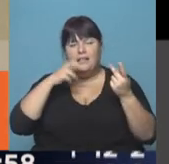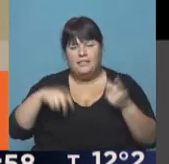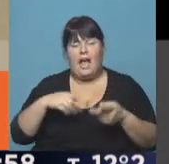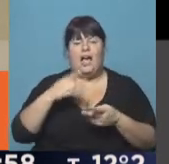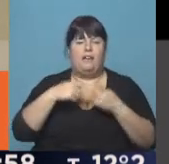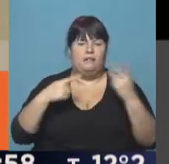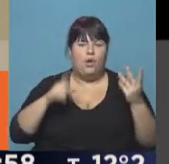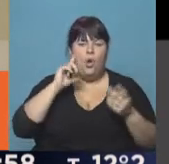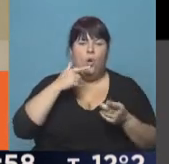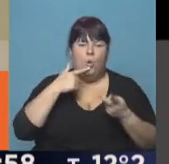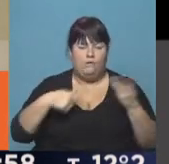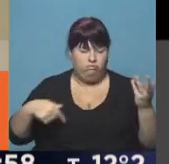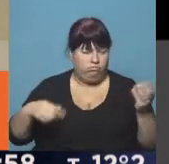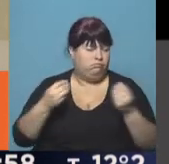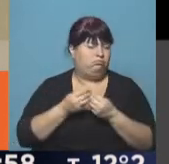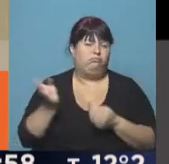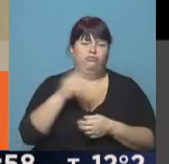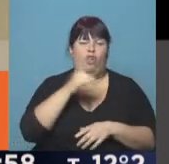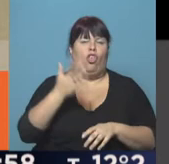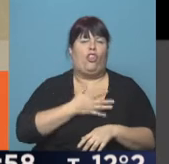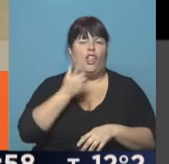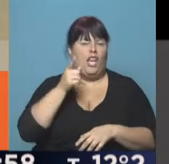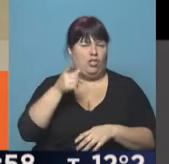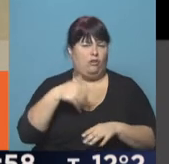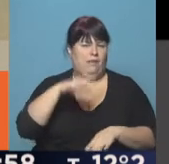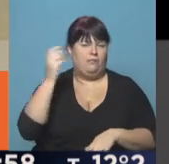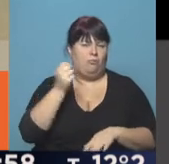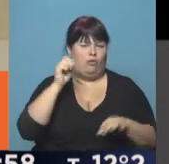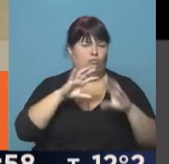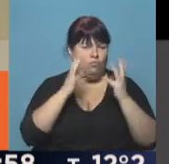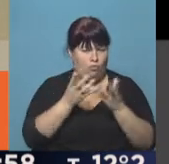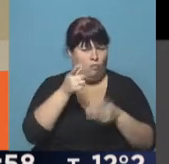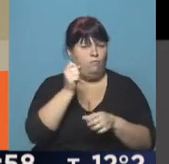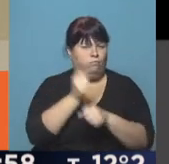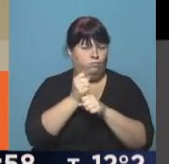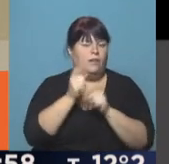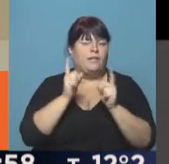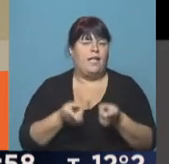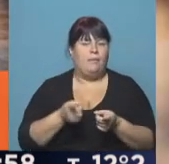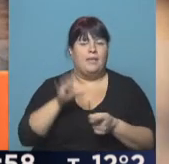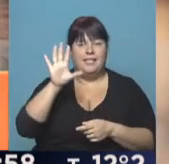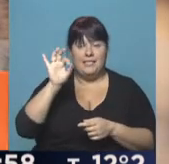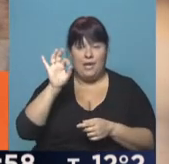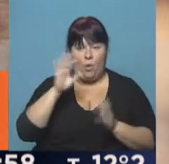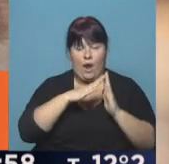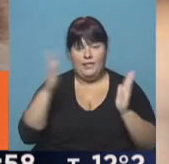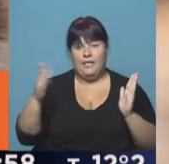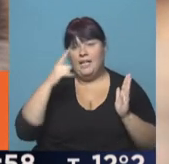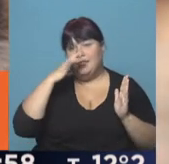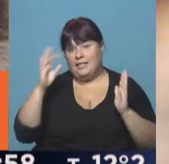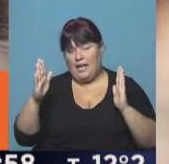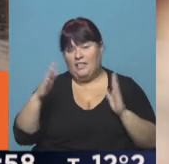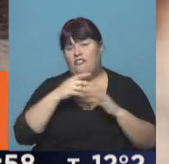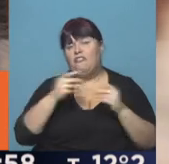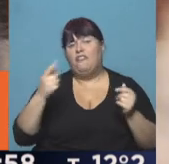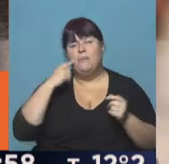inventors con luís manuel en fin con todos los directores más importantes del mundo entre los 50 y los 70 ya